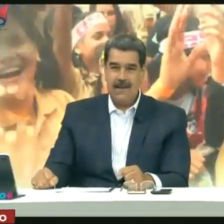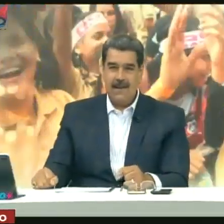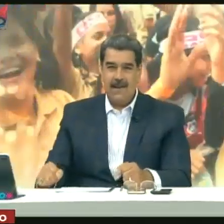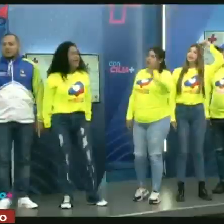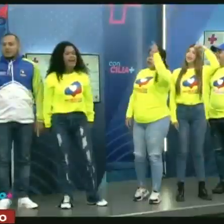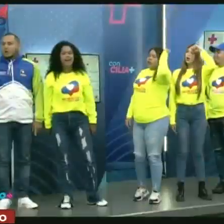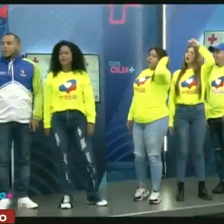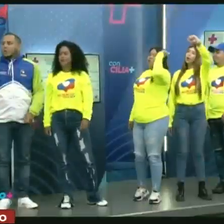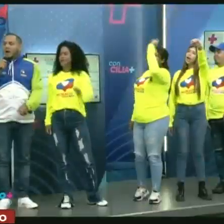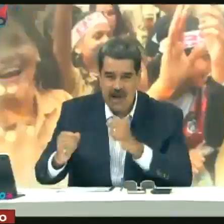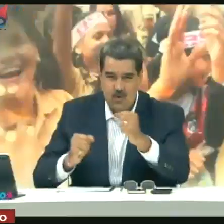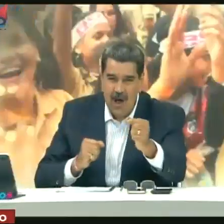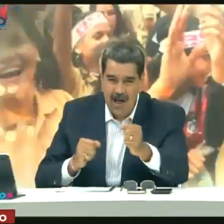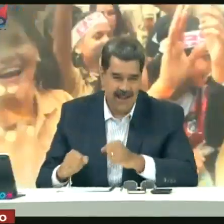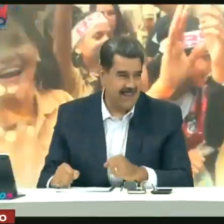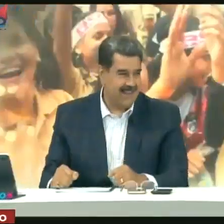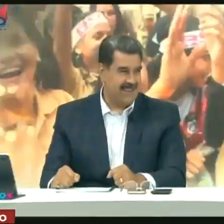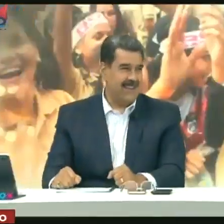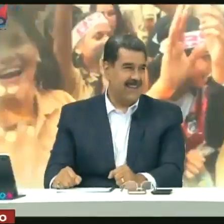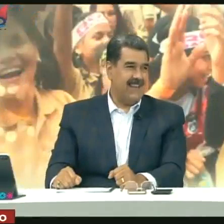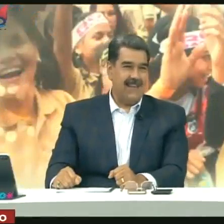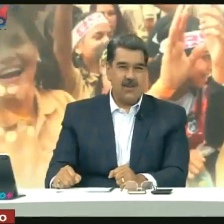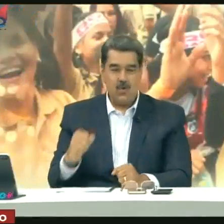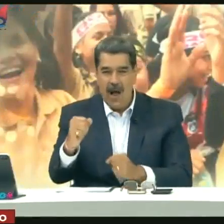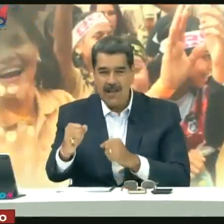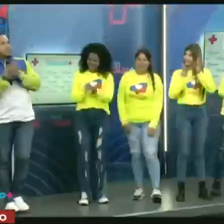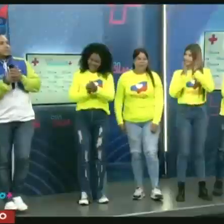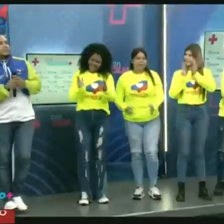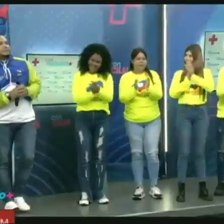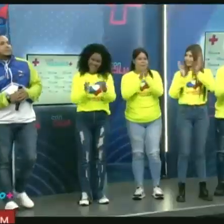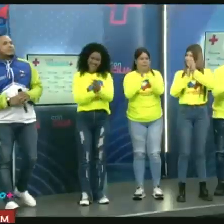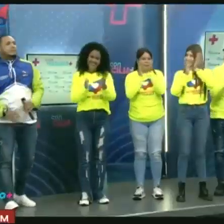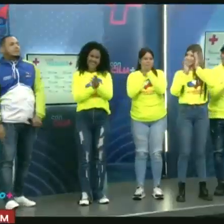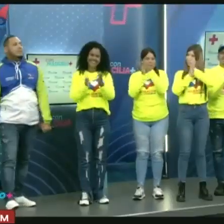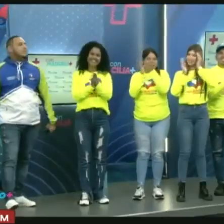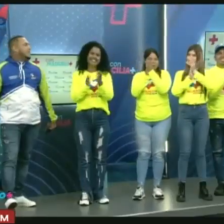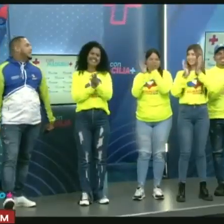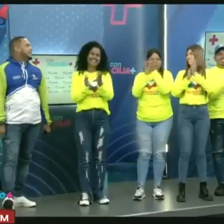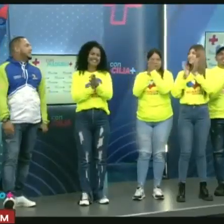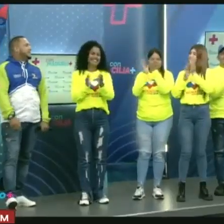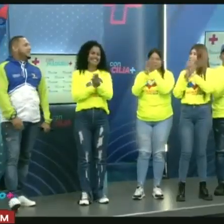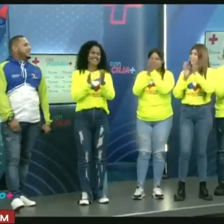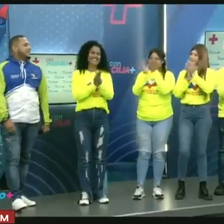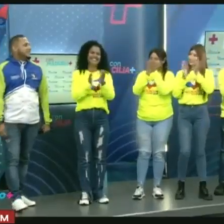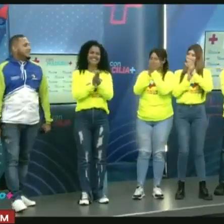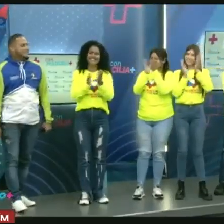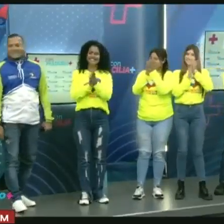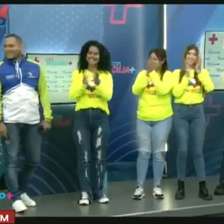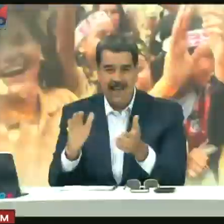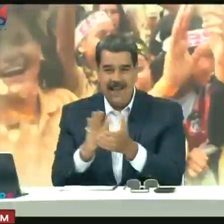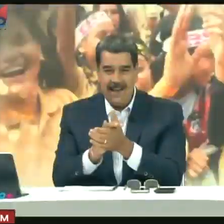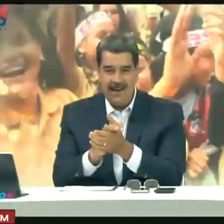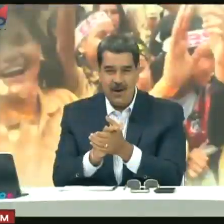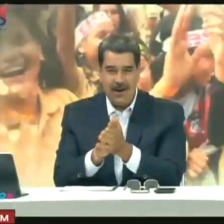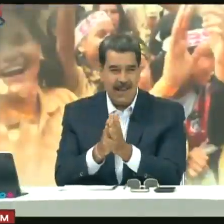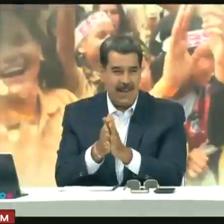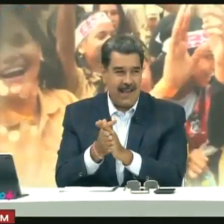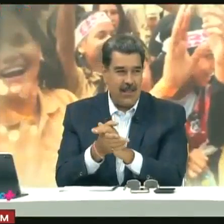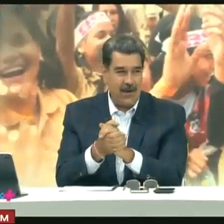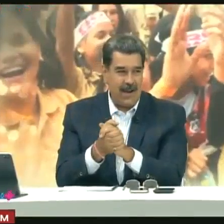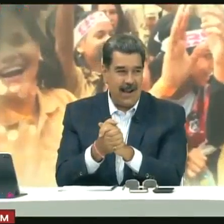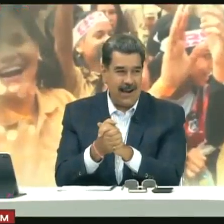Un buen recreador. Sua, sua, sua. Ah,